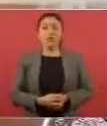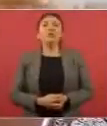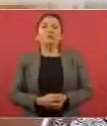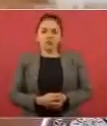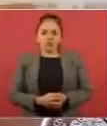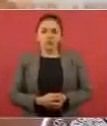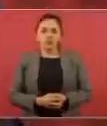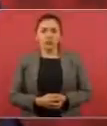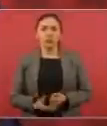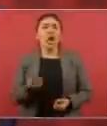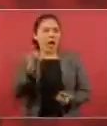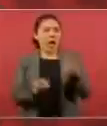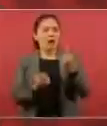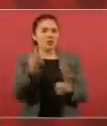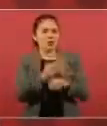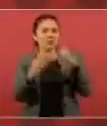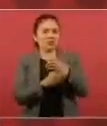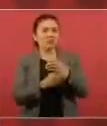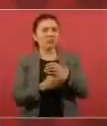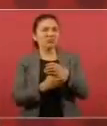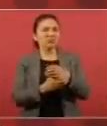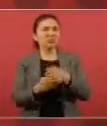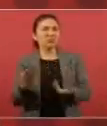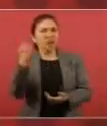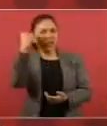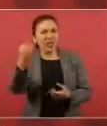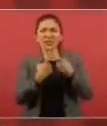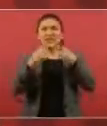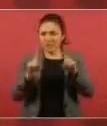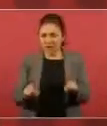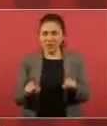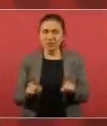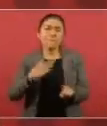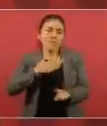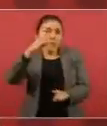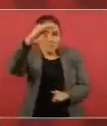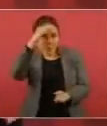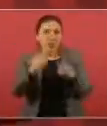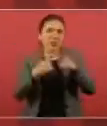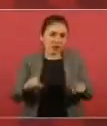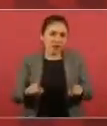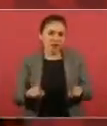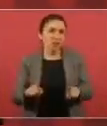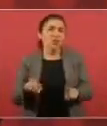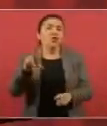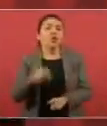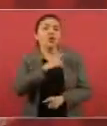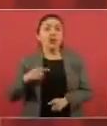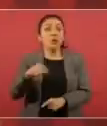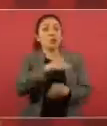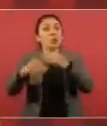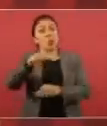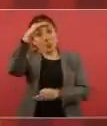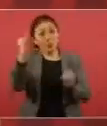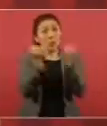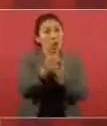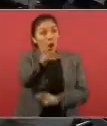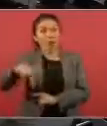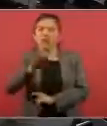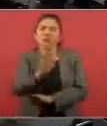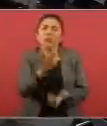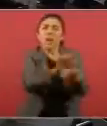algunos no coincidan con mi manera de pensar, además no tienen por qué coincidir, cada quien es